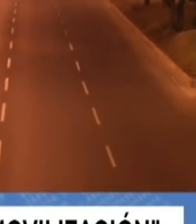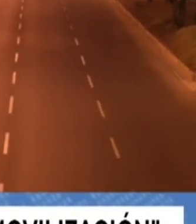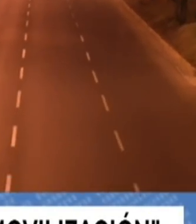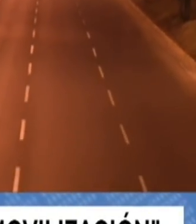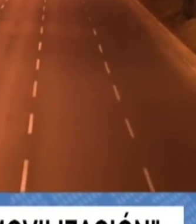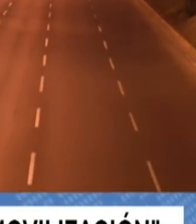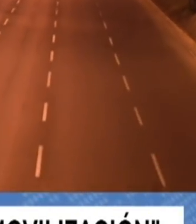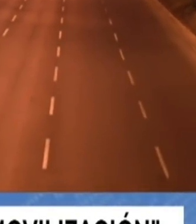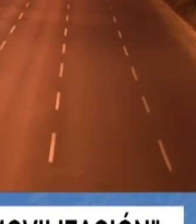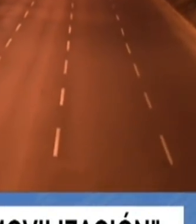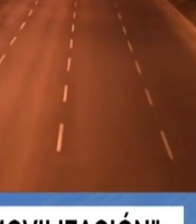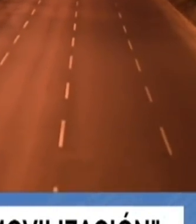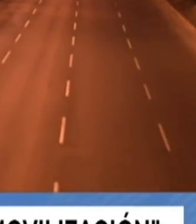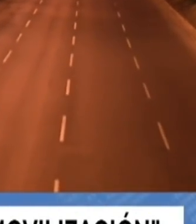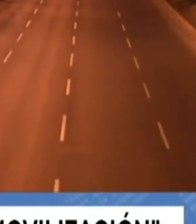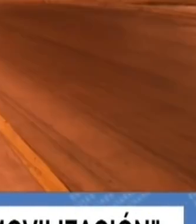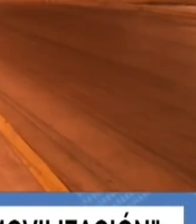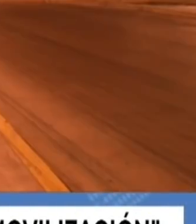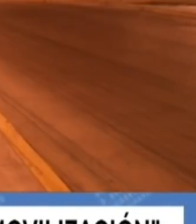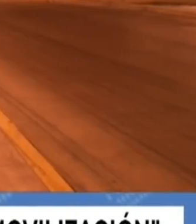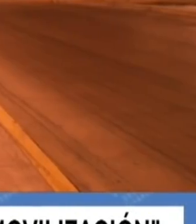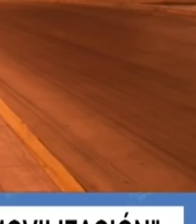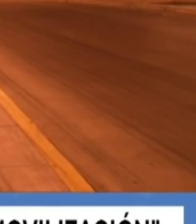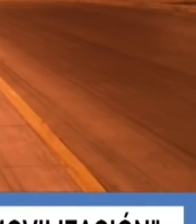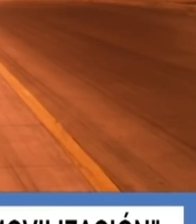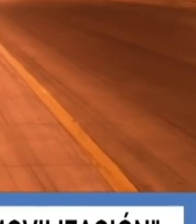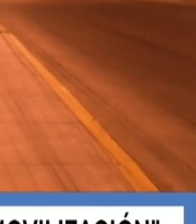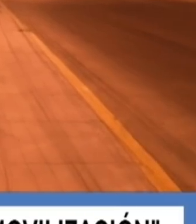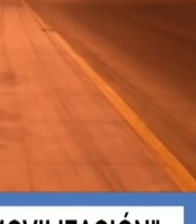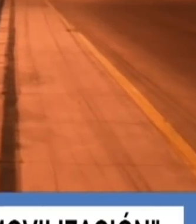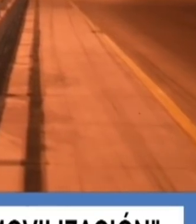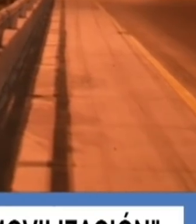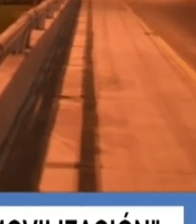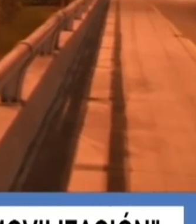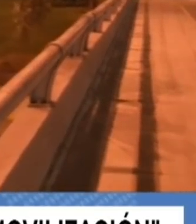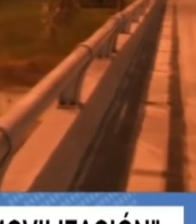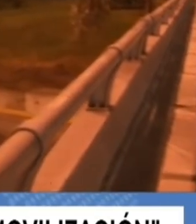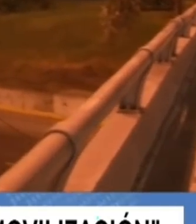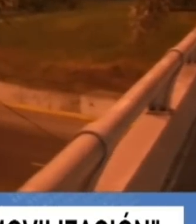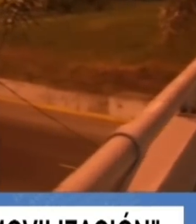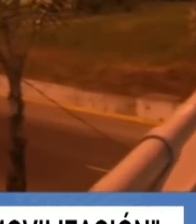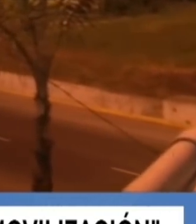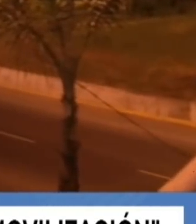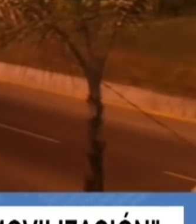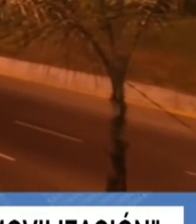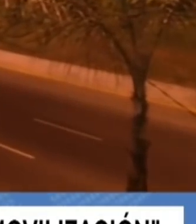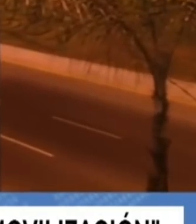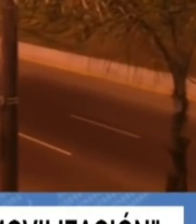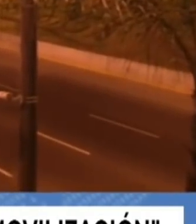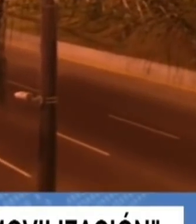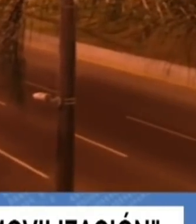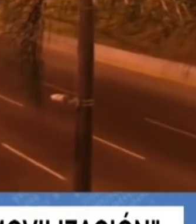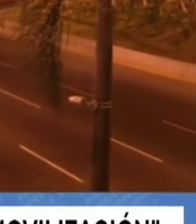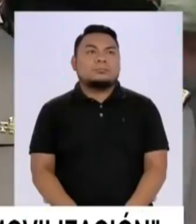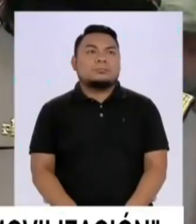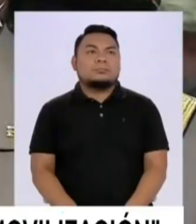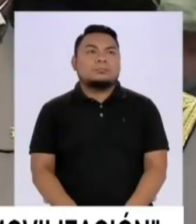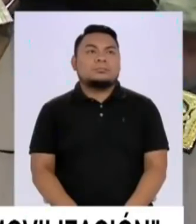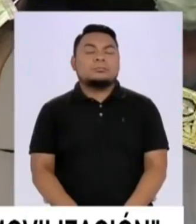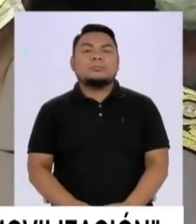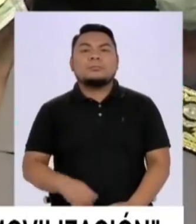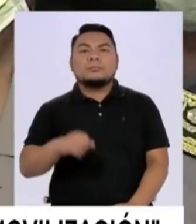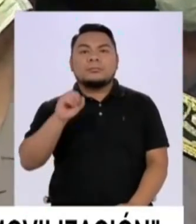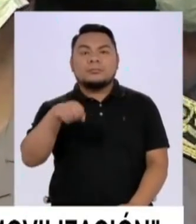perseguir, correteando a cada uno de estos infractores. ¿Es así? ¿Esto se ha visto en varios distritos de la capital? Sí, el